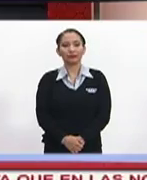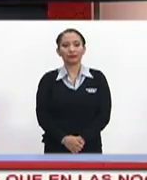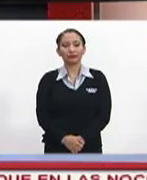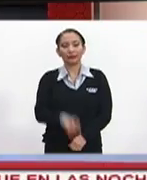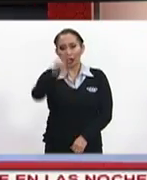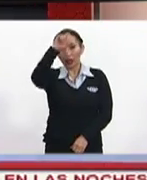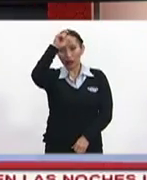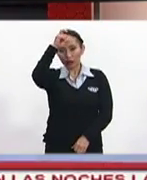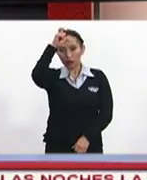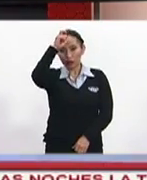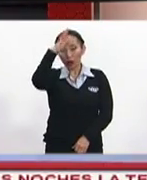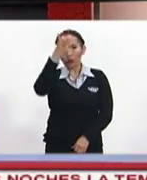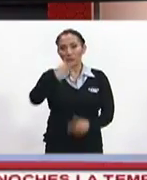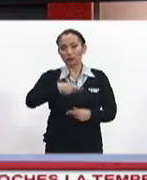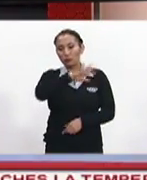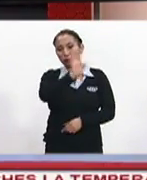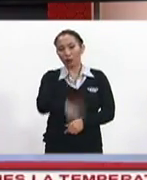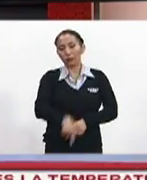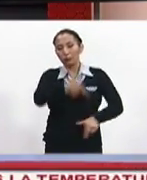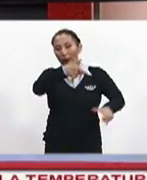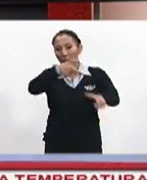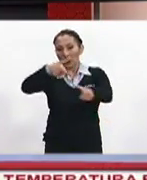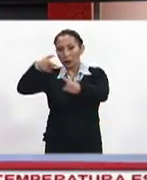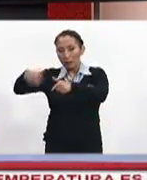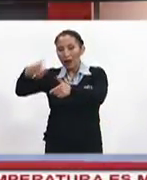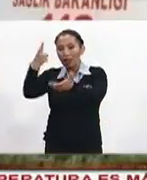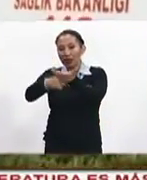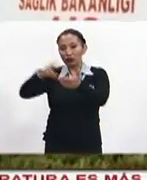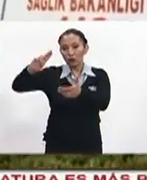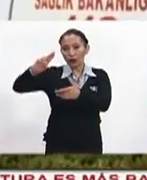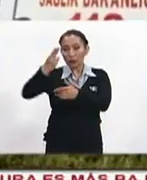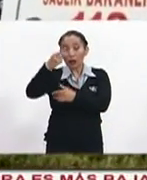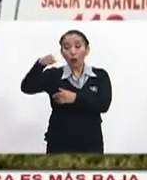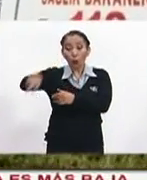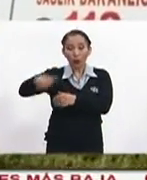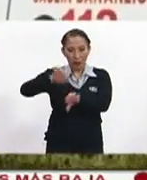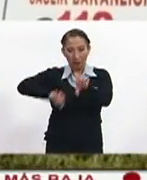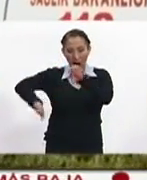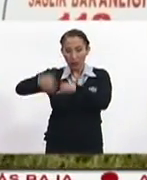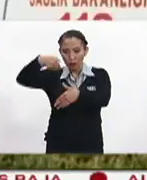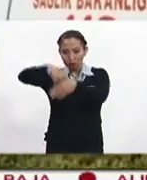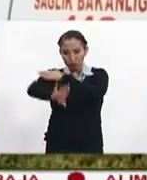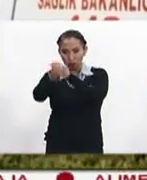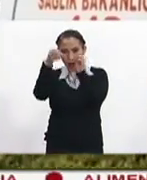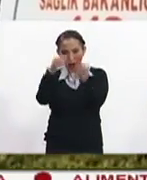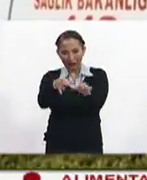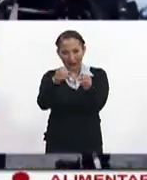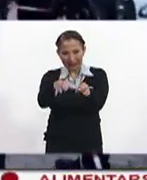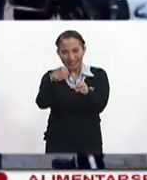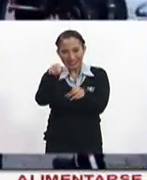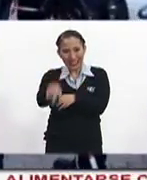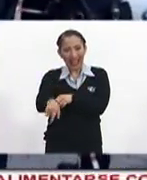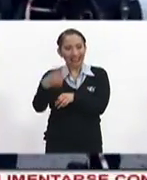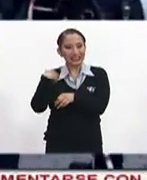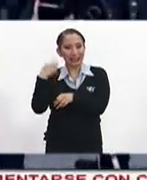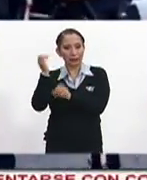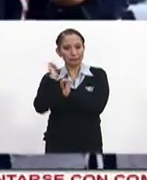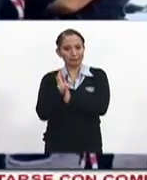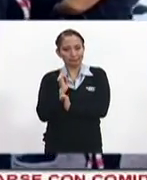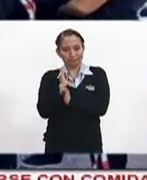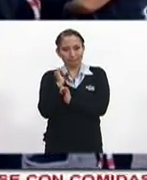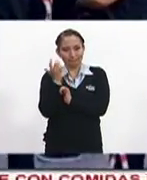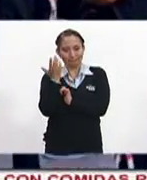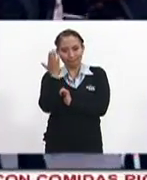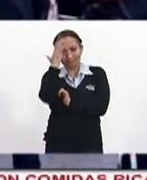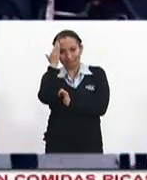En Turquía, 4 personas murieron por un tiroteo en una universidad. Uno de los empleados entró a la oficina del decano y sin